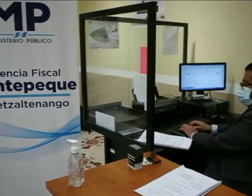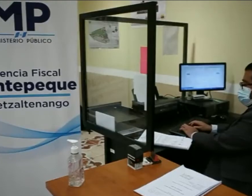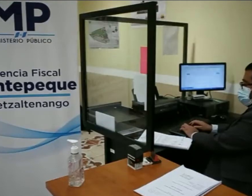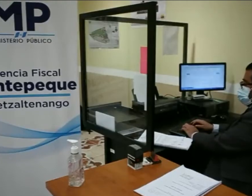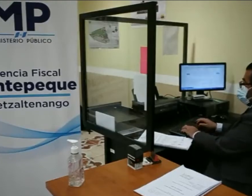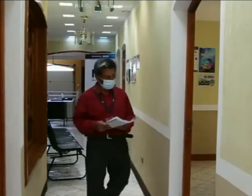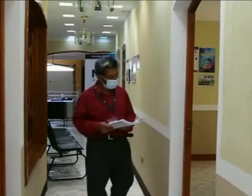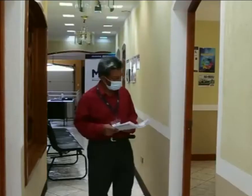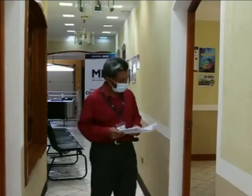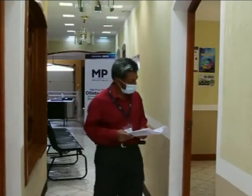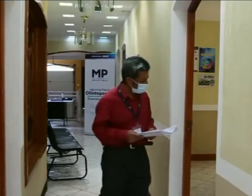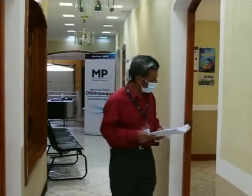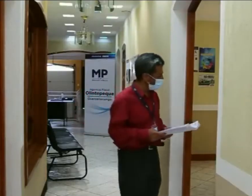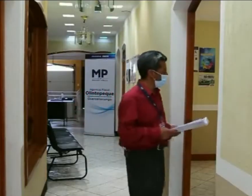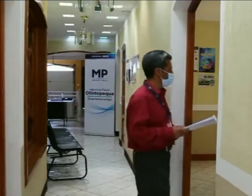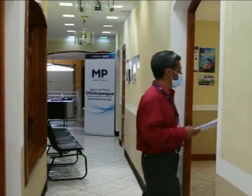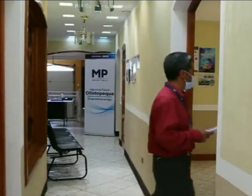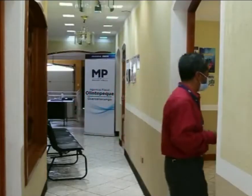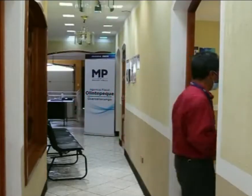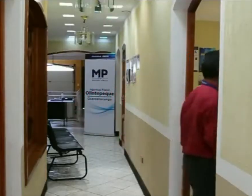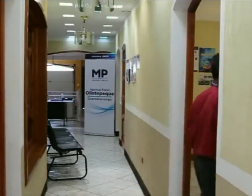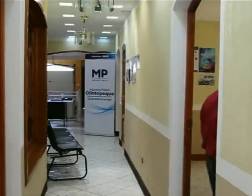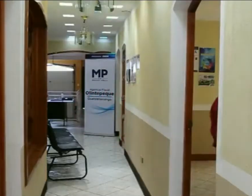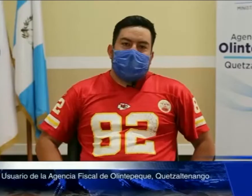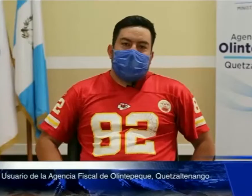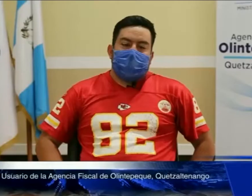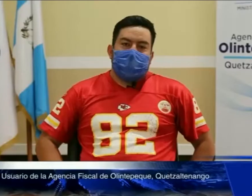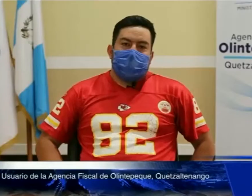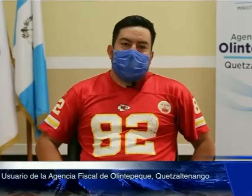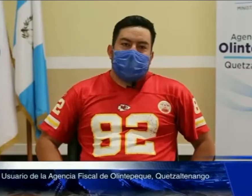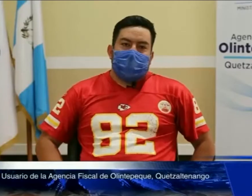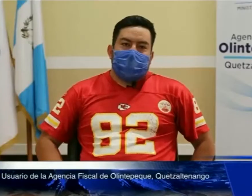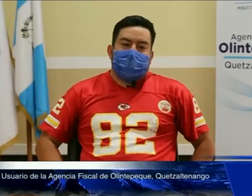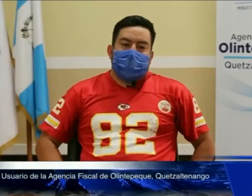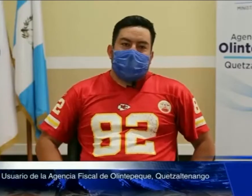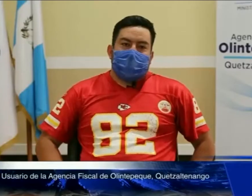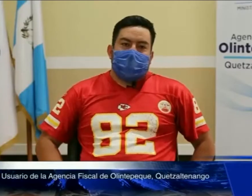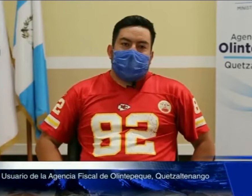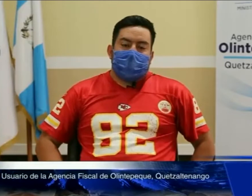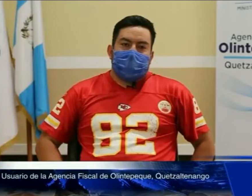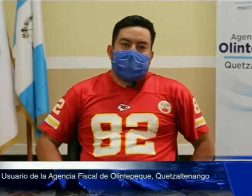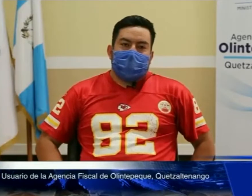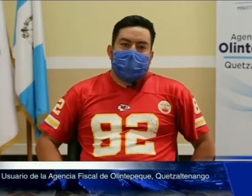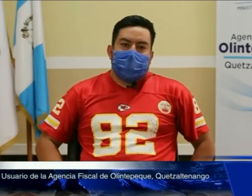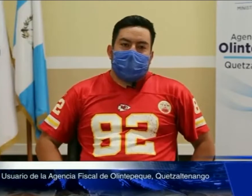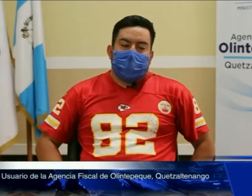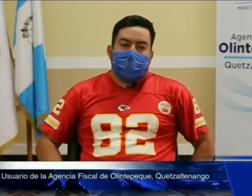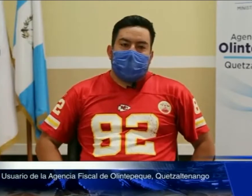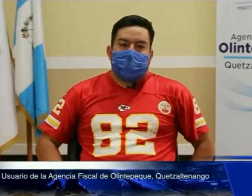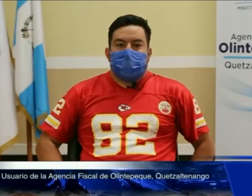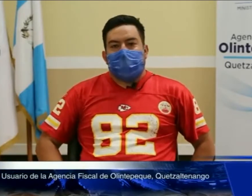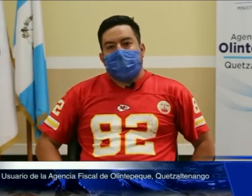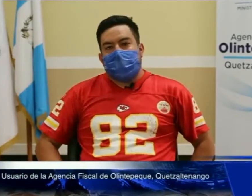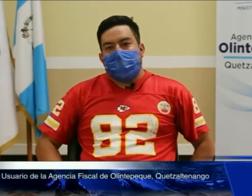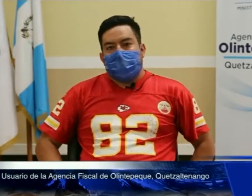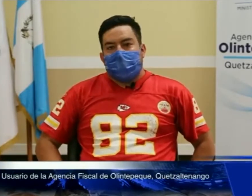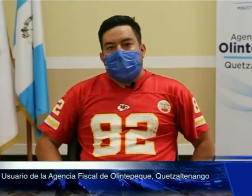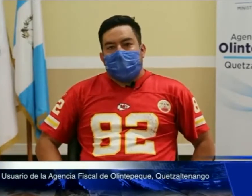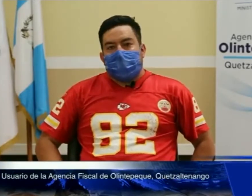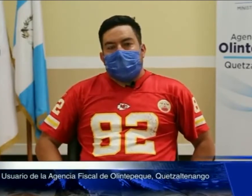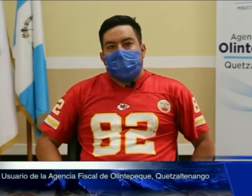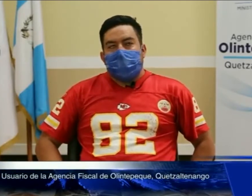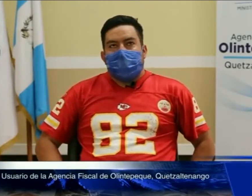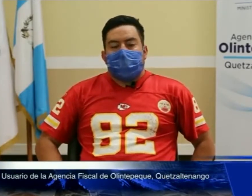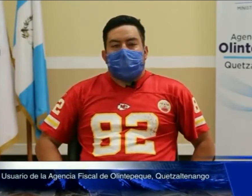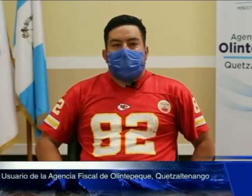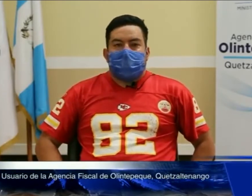Pues a todos los vecinos, ¿va? Y amigos que si son víctimas de algún robo o de agresión, pues acudir aquí a la